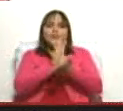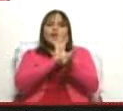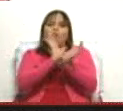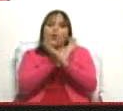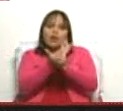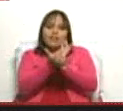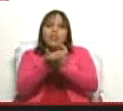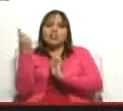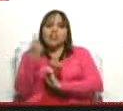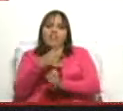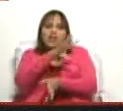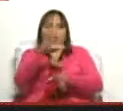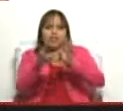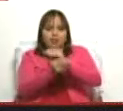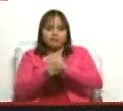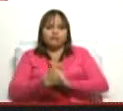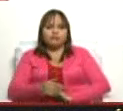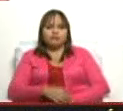que adaptarnos.